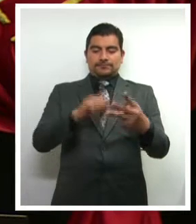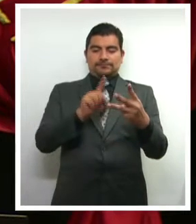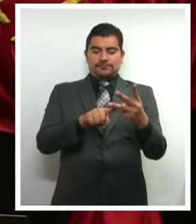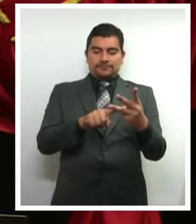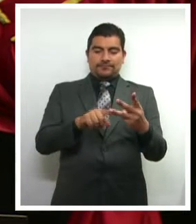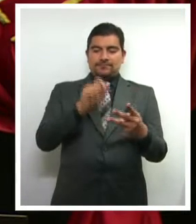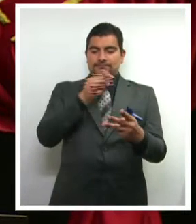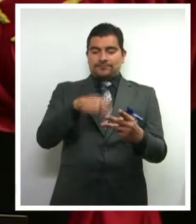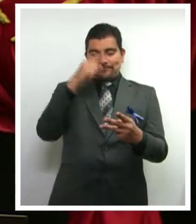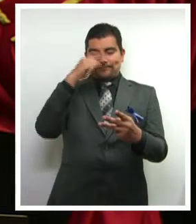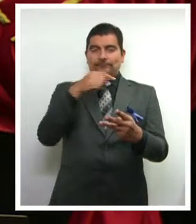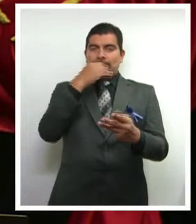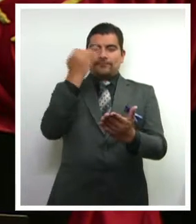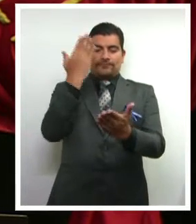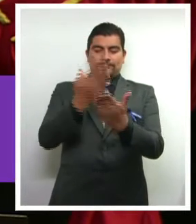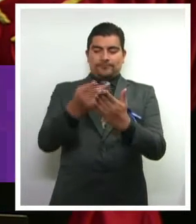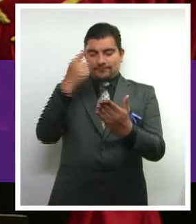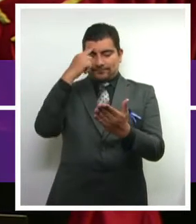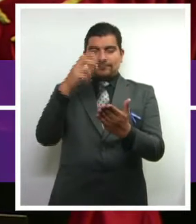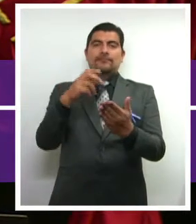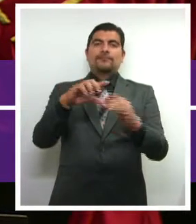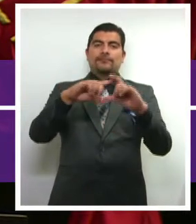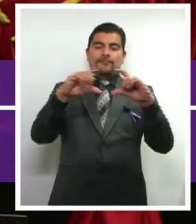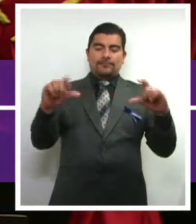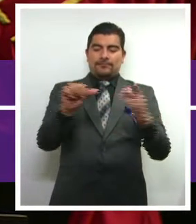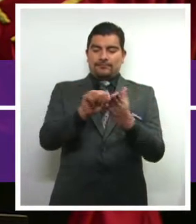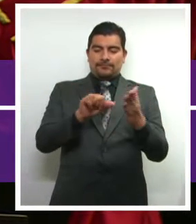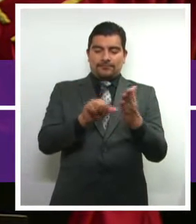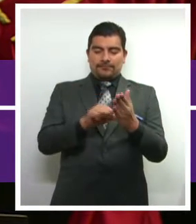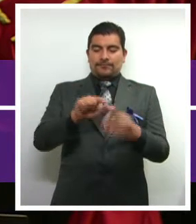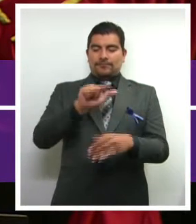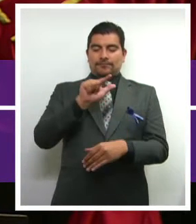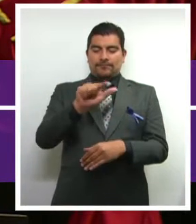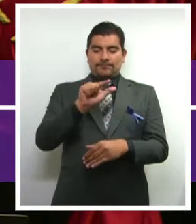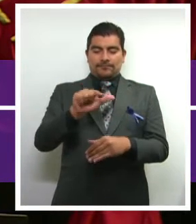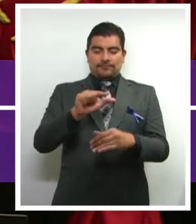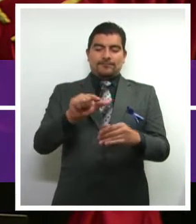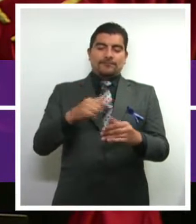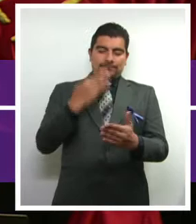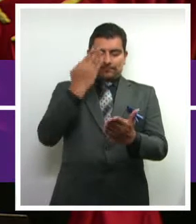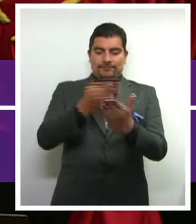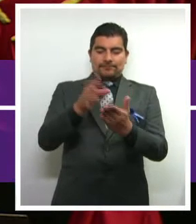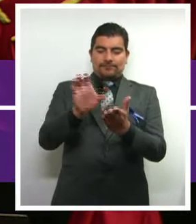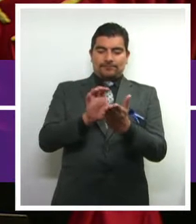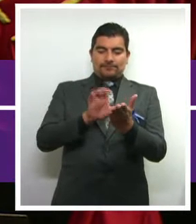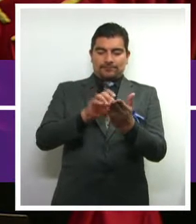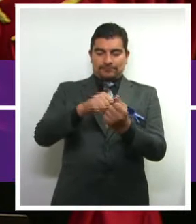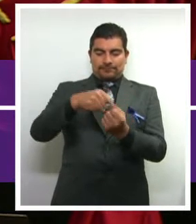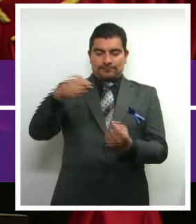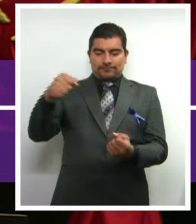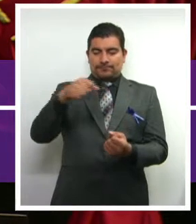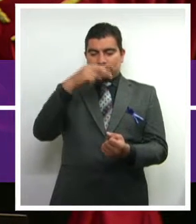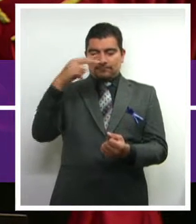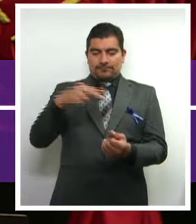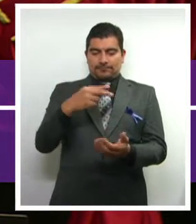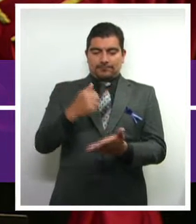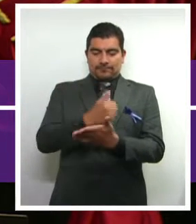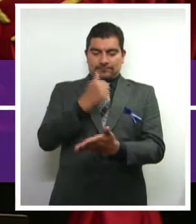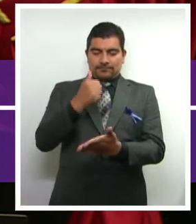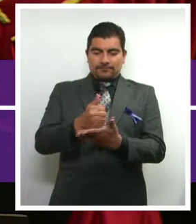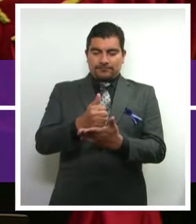Con proyecto de decreto por el que se modifica el artículo 17 del proyecto de Constitución Política de la Ciudad de